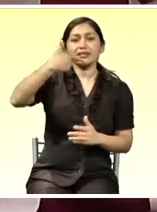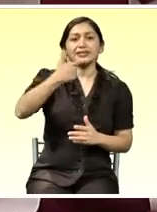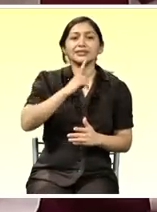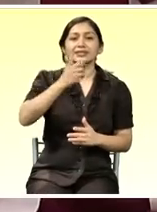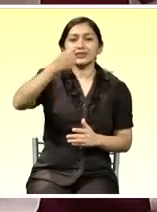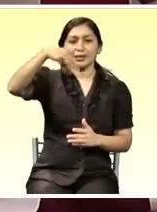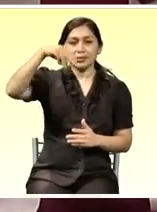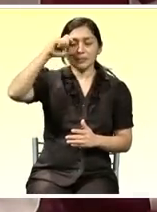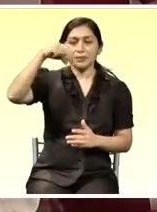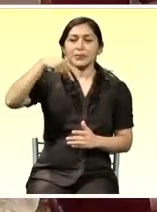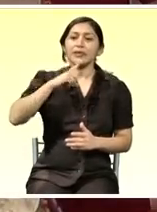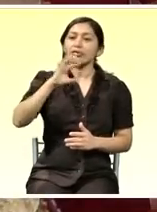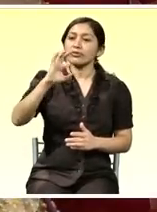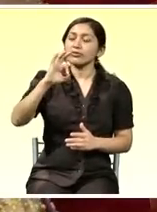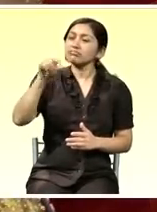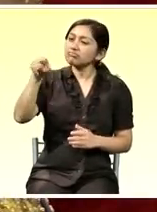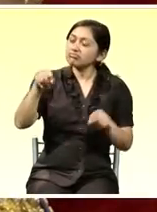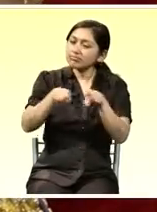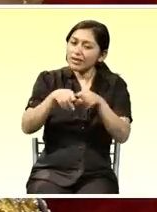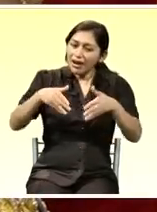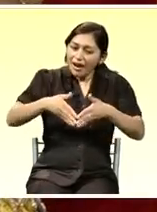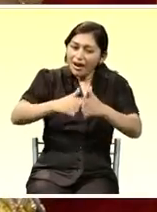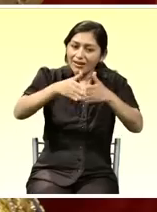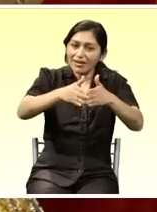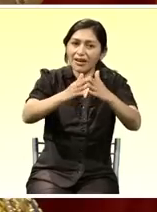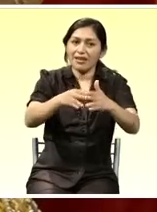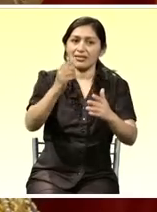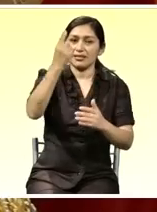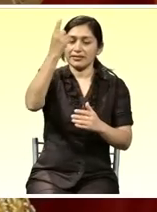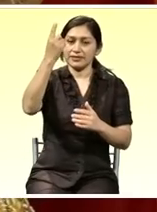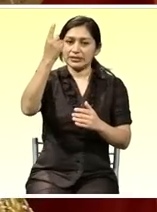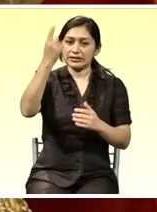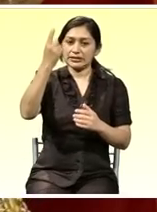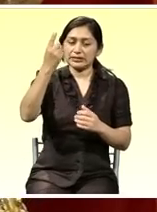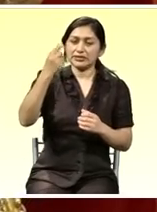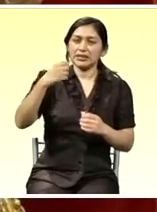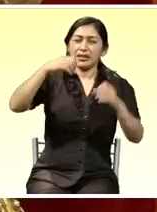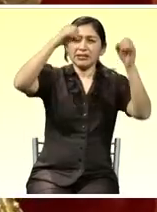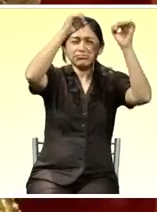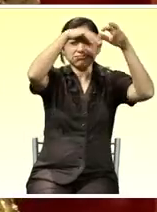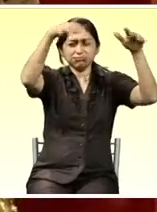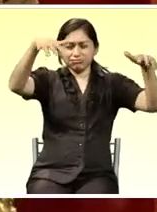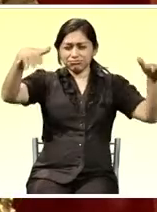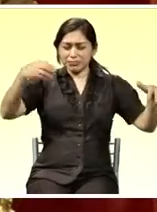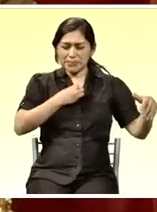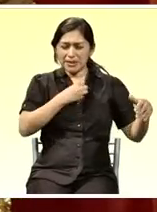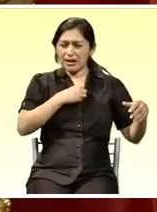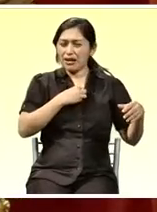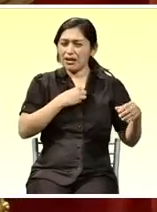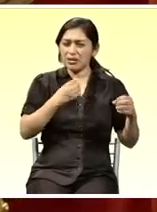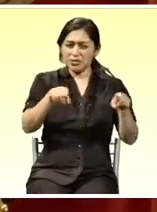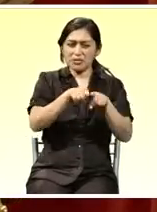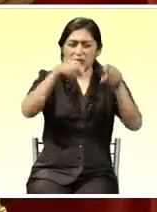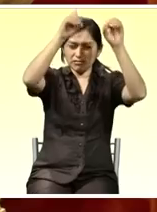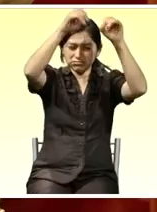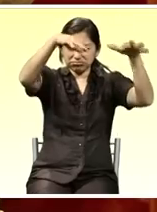Eres Arca Divina que para que no pereciésemos en el diluvio de nuestras culpas, bajaste al